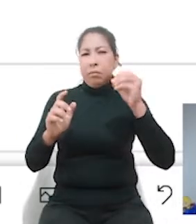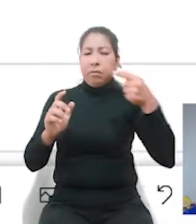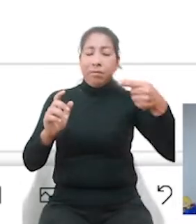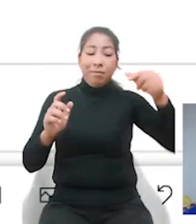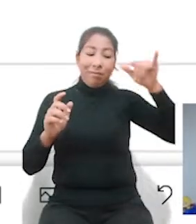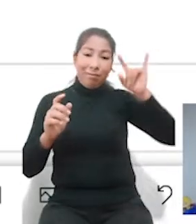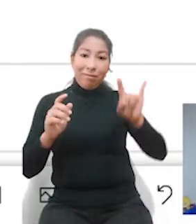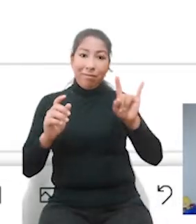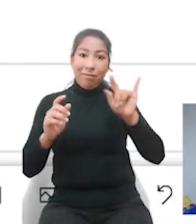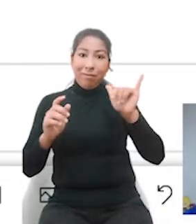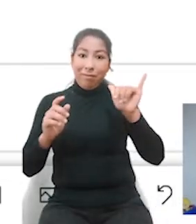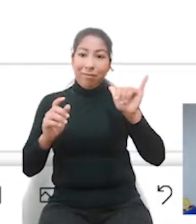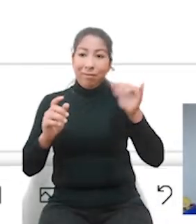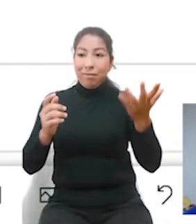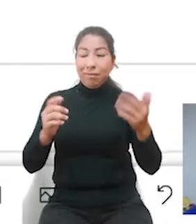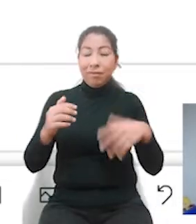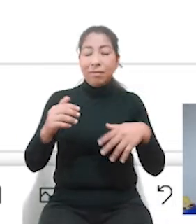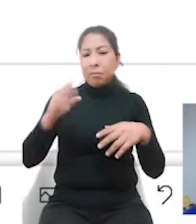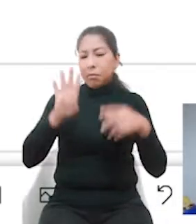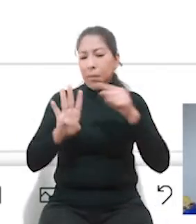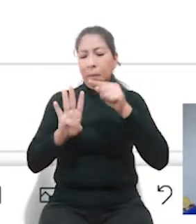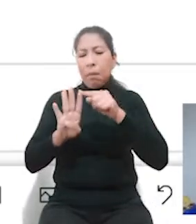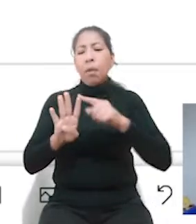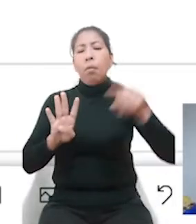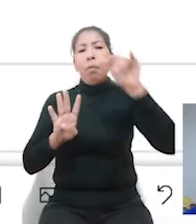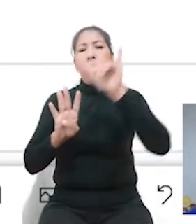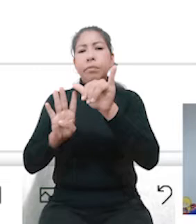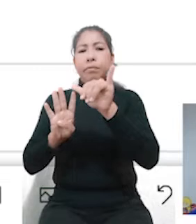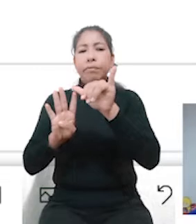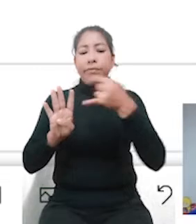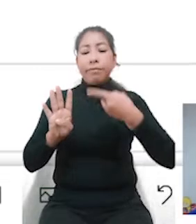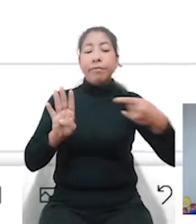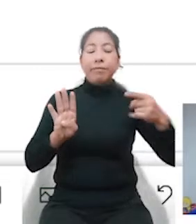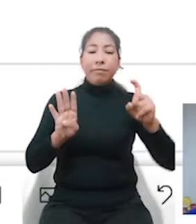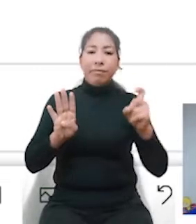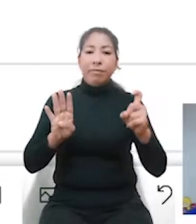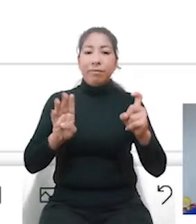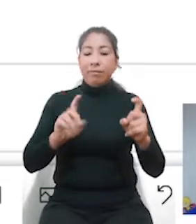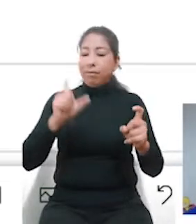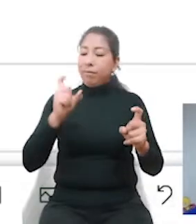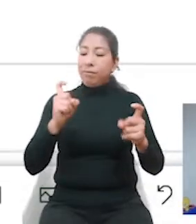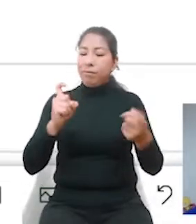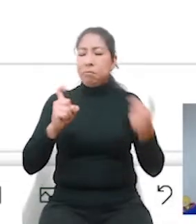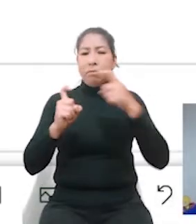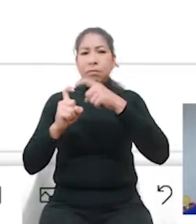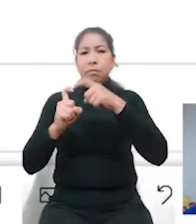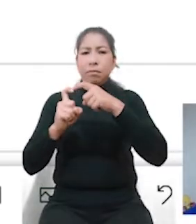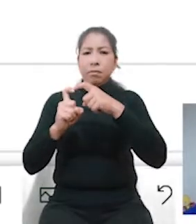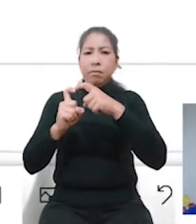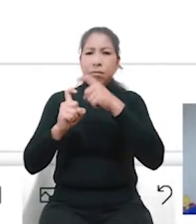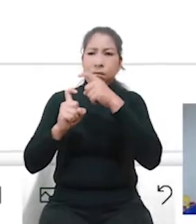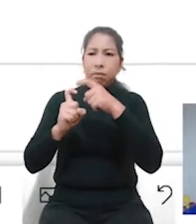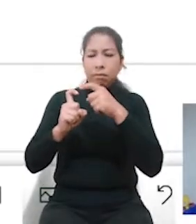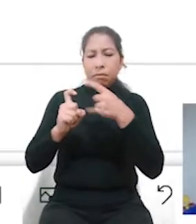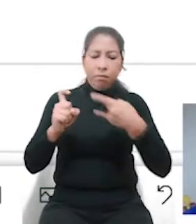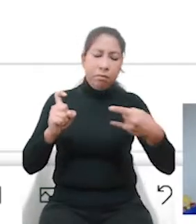número y al que debemos elevar la base b para obtener el argumento x. O viceversa, el argumento x resulta